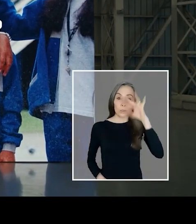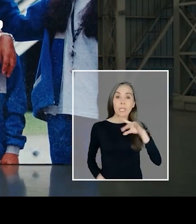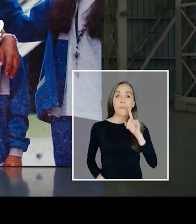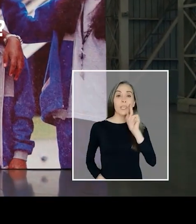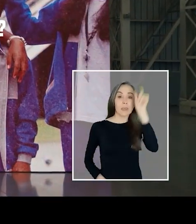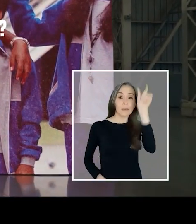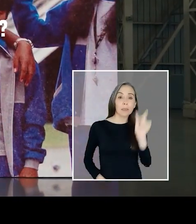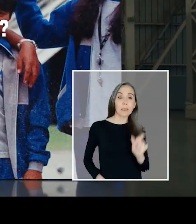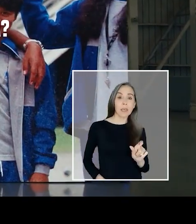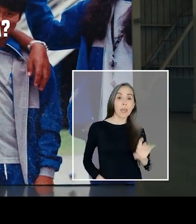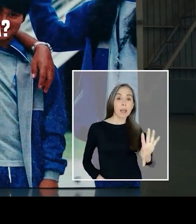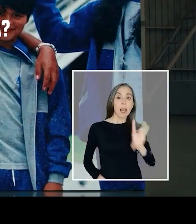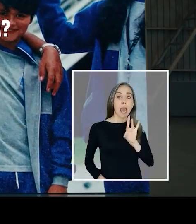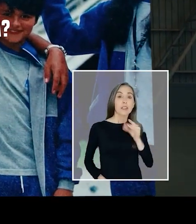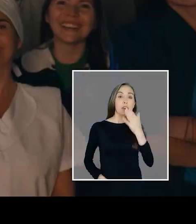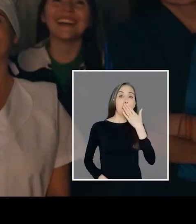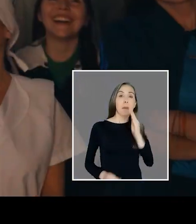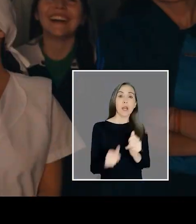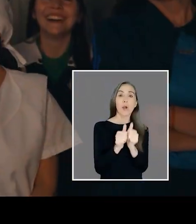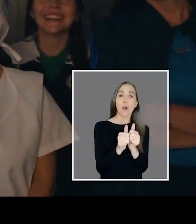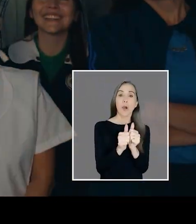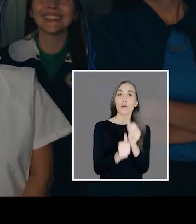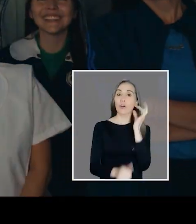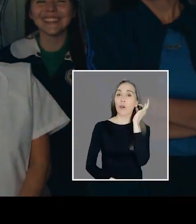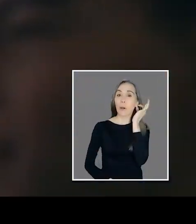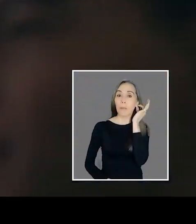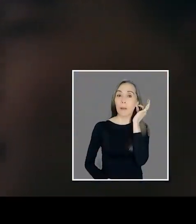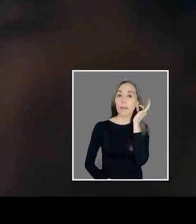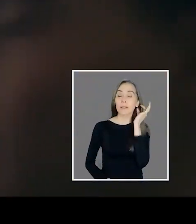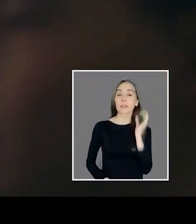¿Sabes quién fue elegida mejor compañera?